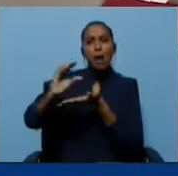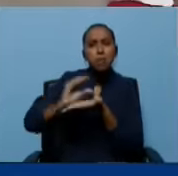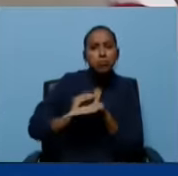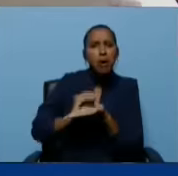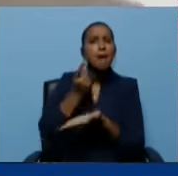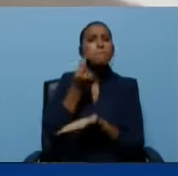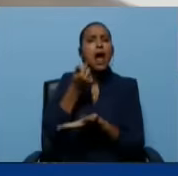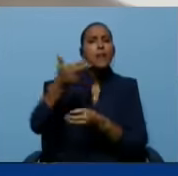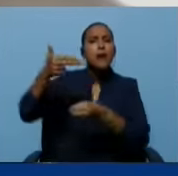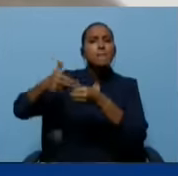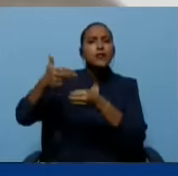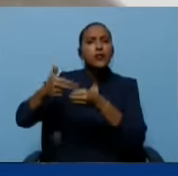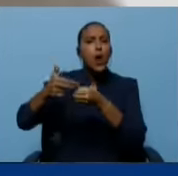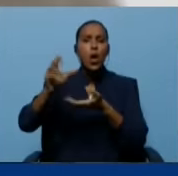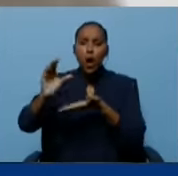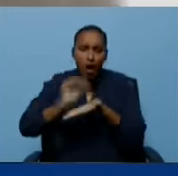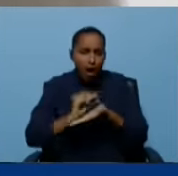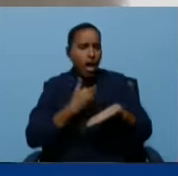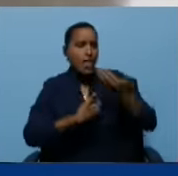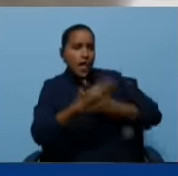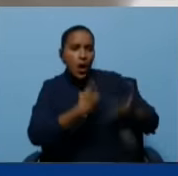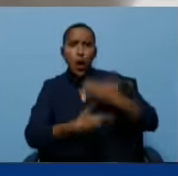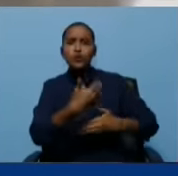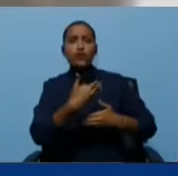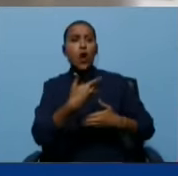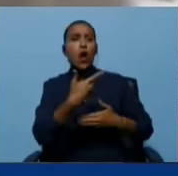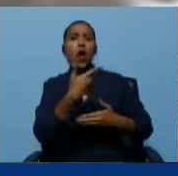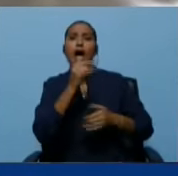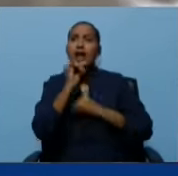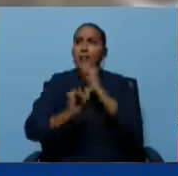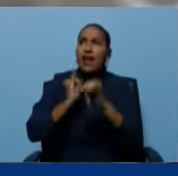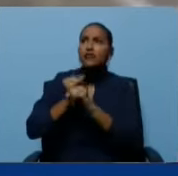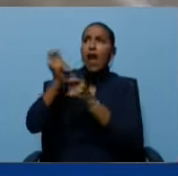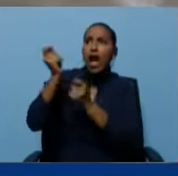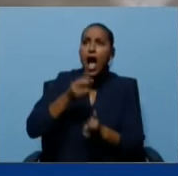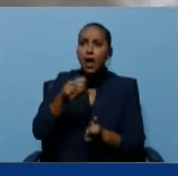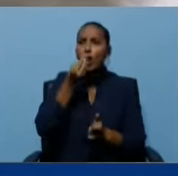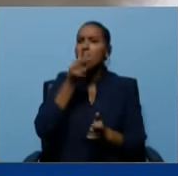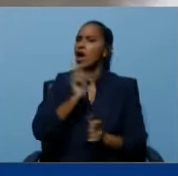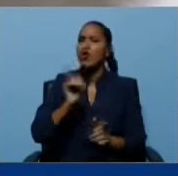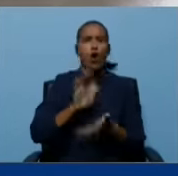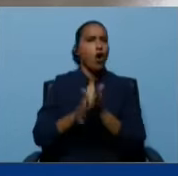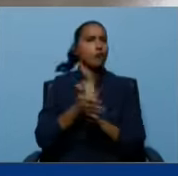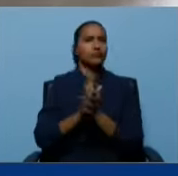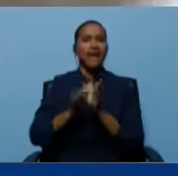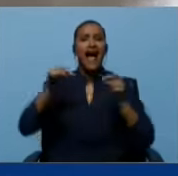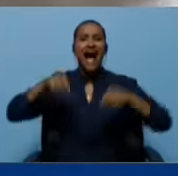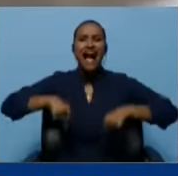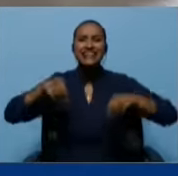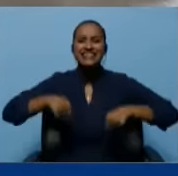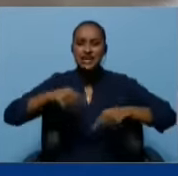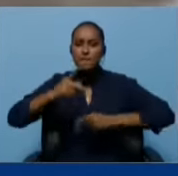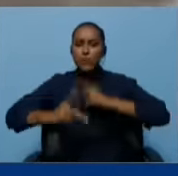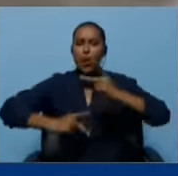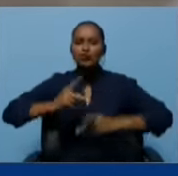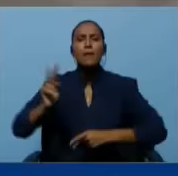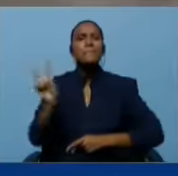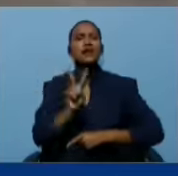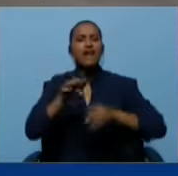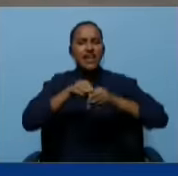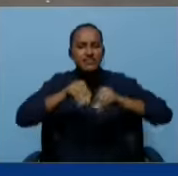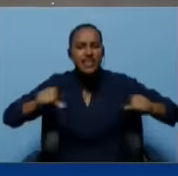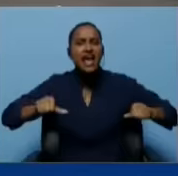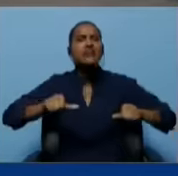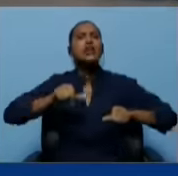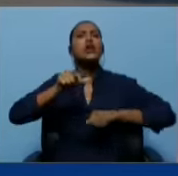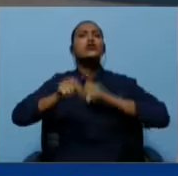antes. ¿Qué hace falta papa? Un cheque, compre papa. ¿Qué hace falta caraota?